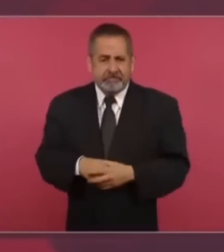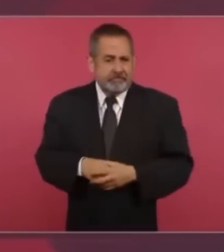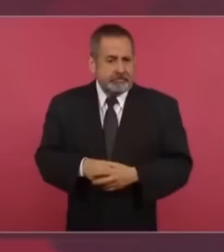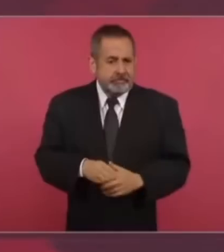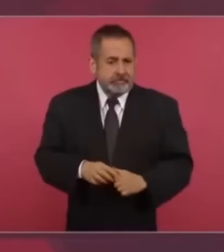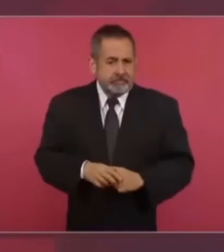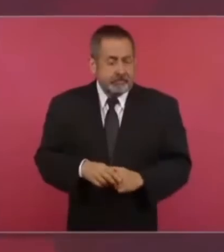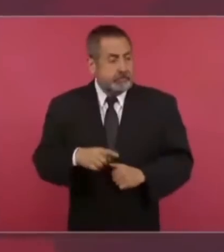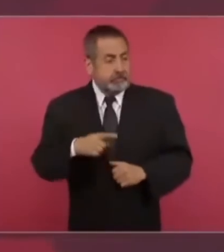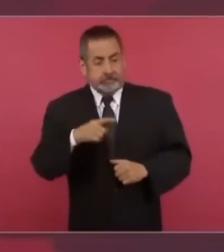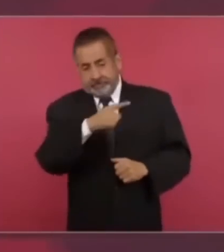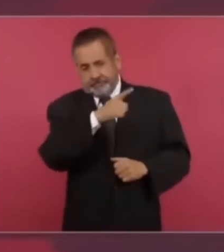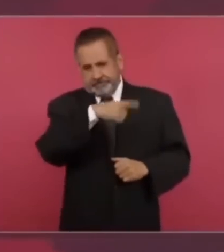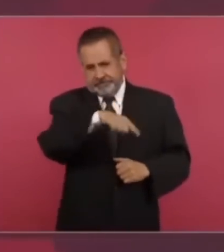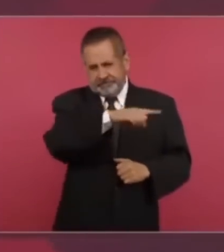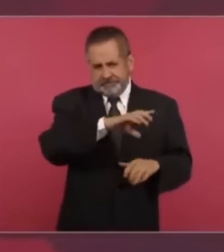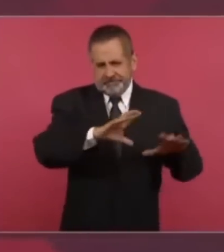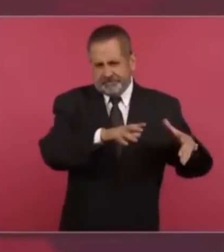apostaron los